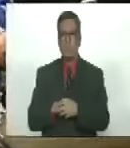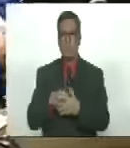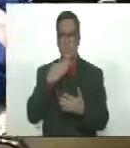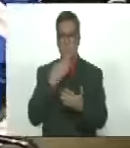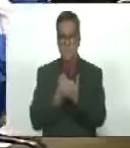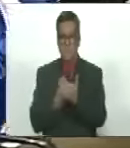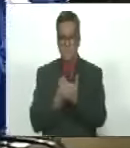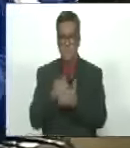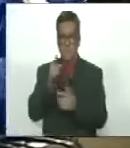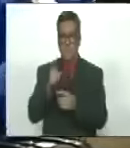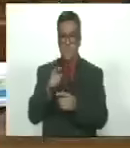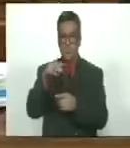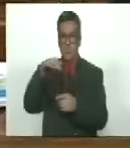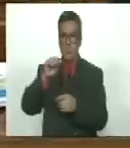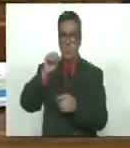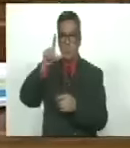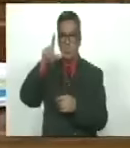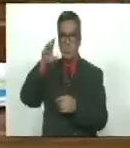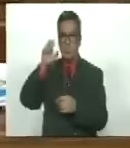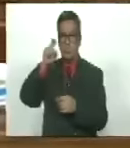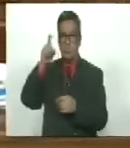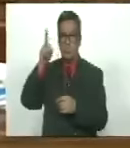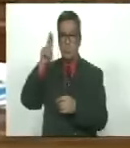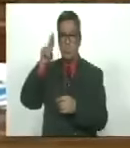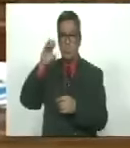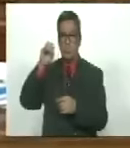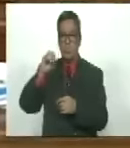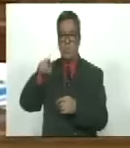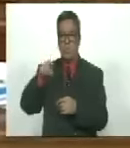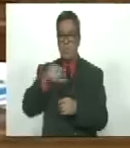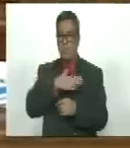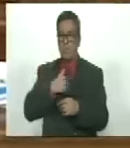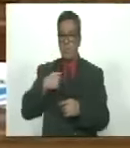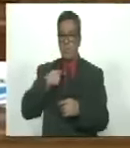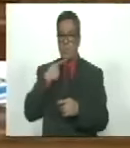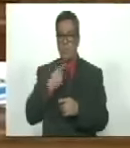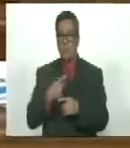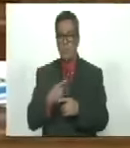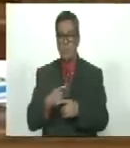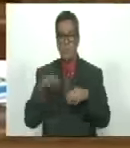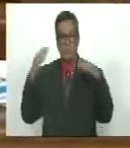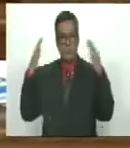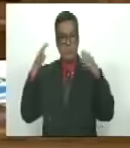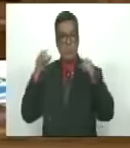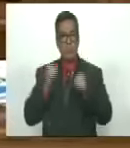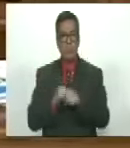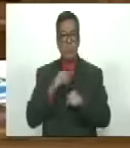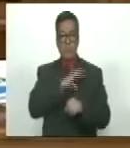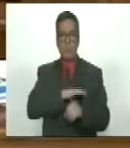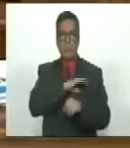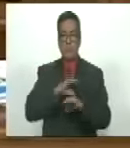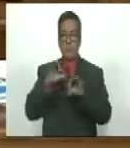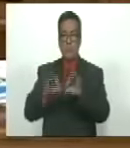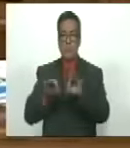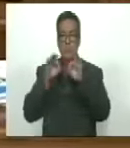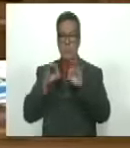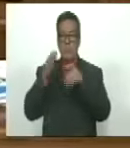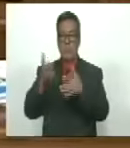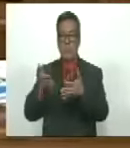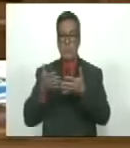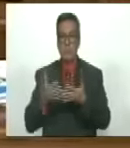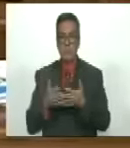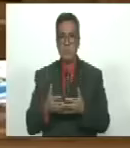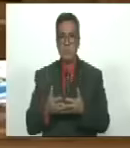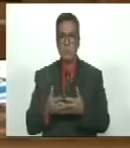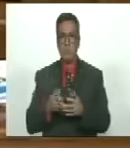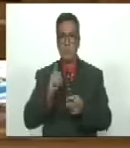Gracias, Alexander. Mira, yo obvié y quiero pedirle que le demos un fuerte aplauso a la comisión especial que atendió